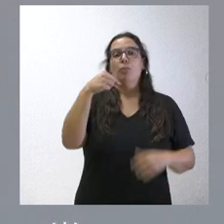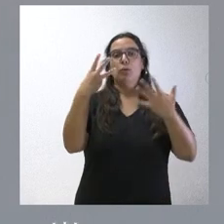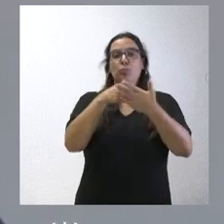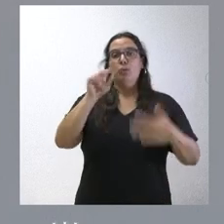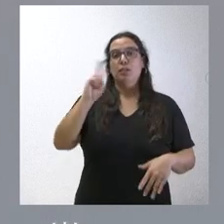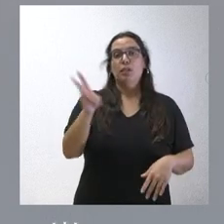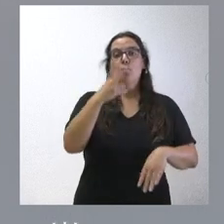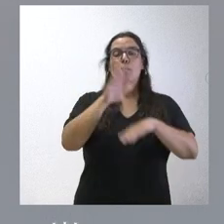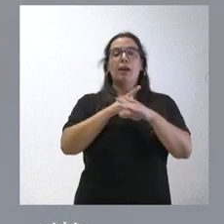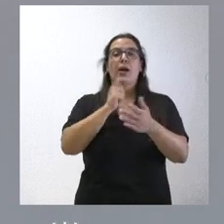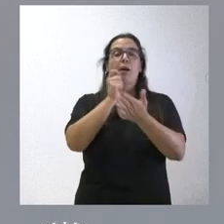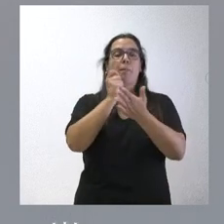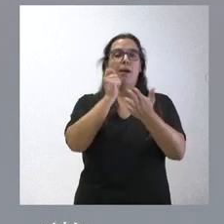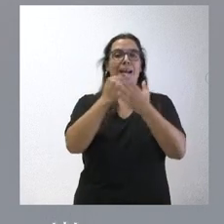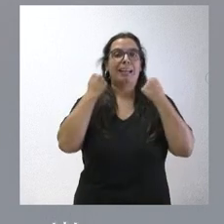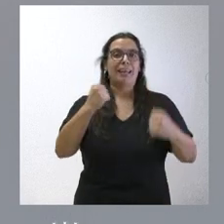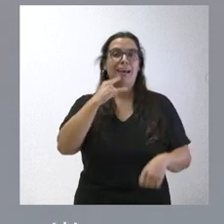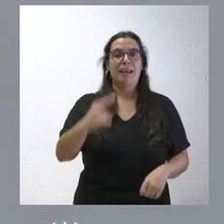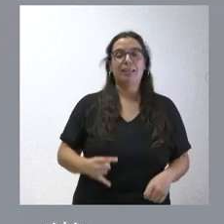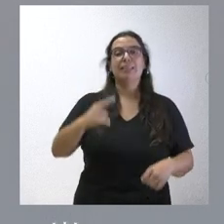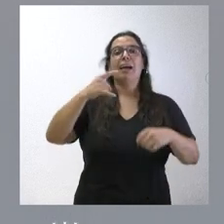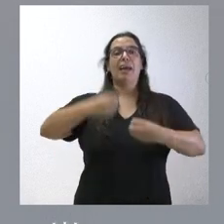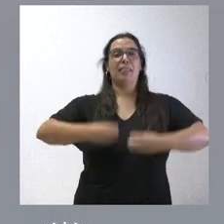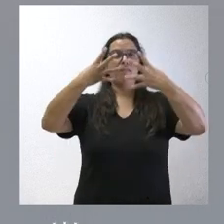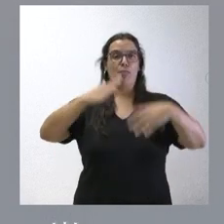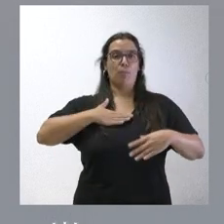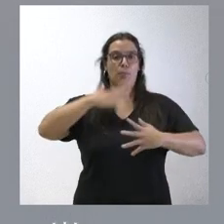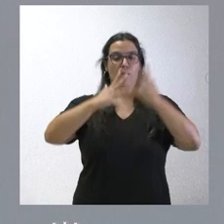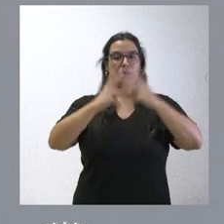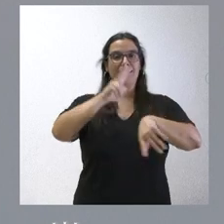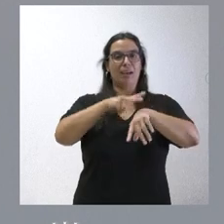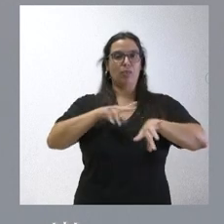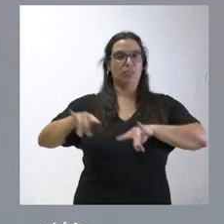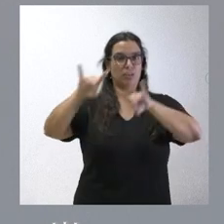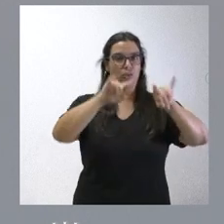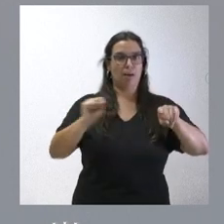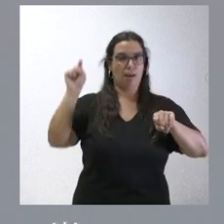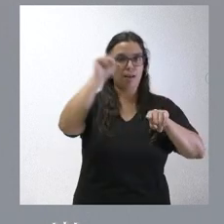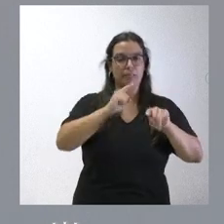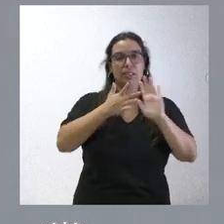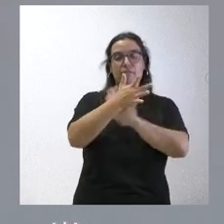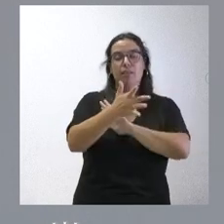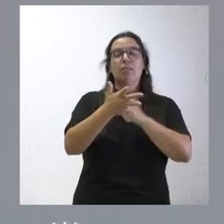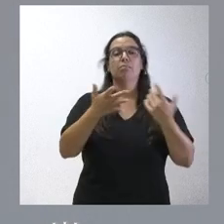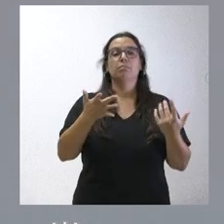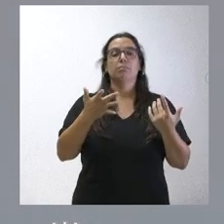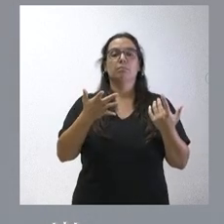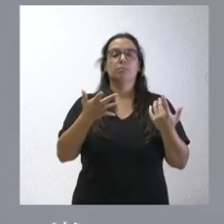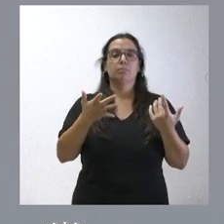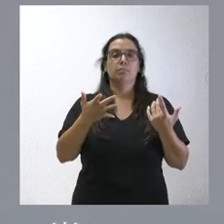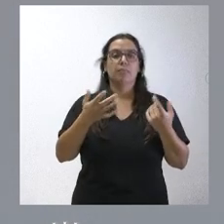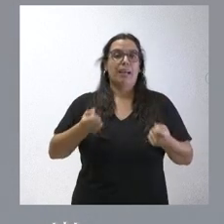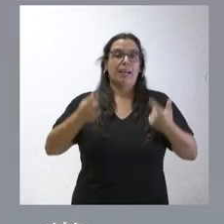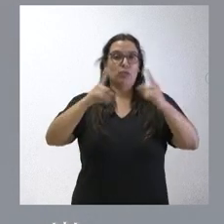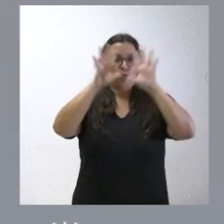suministro de energía eléctrica en edificios administrativos de las delegaciones territoriales estamos hablando del conjunto de